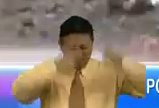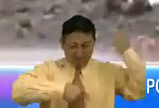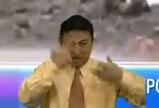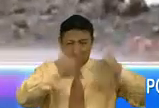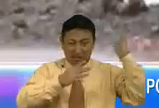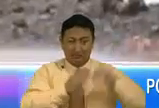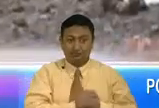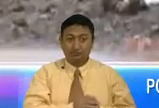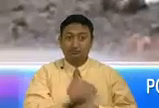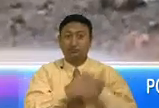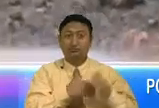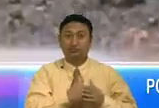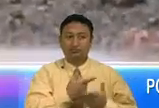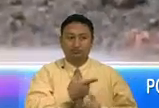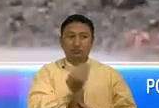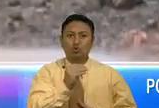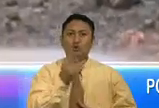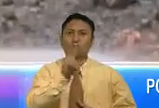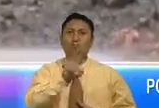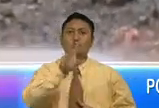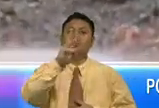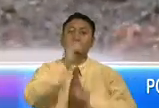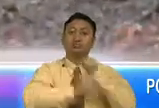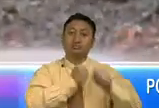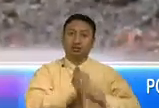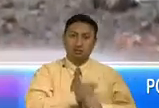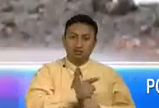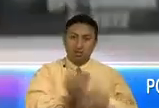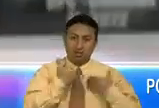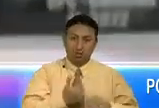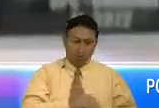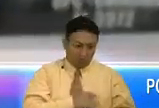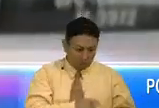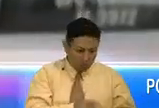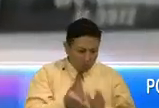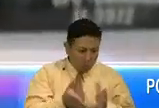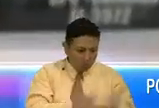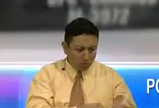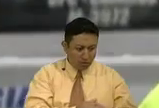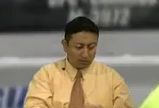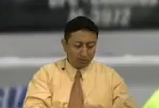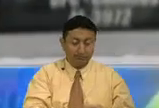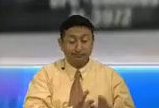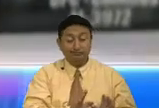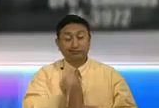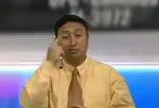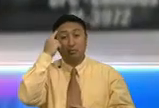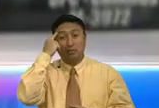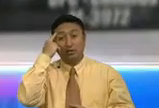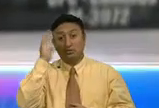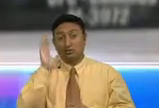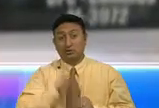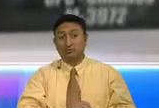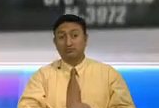sin vida de la joven de 26 años junto a unos árboles. Se presume, obviamente estamos presumiendo que es un